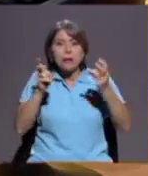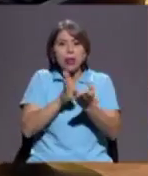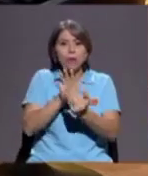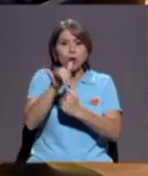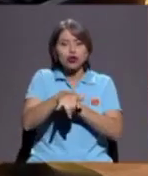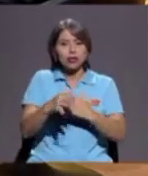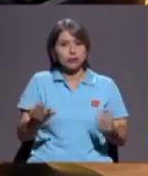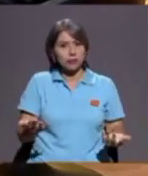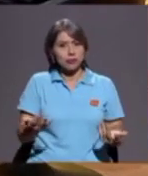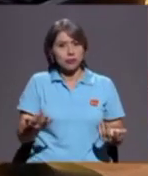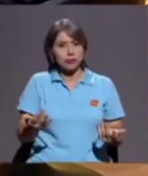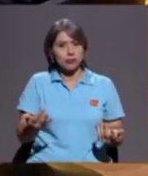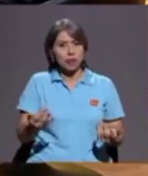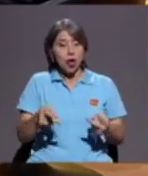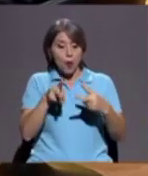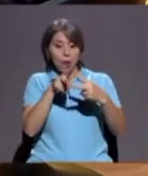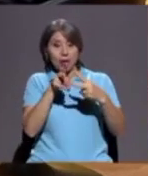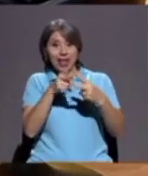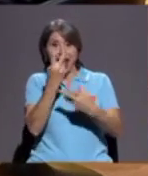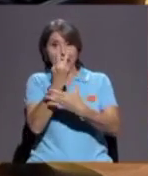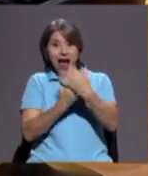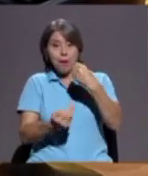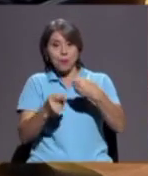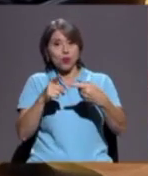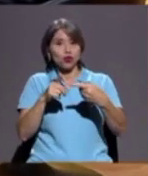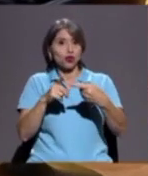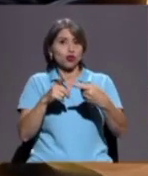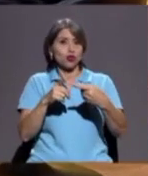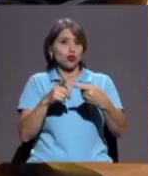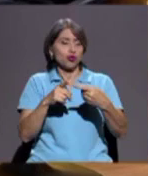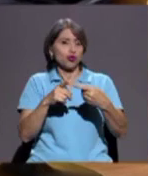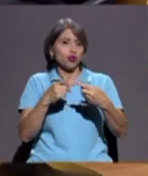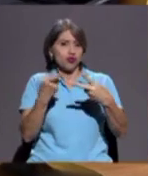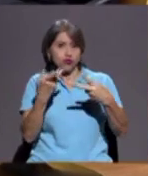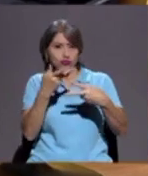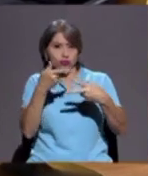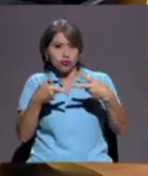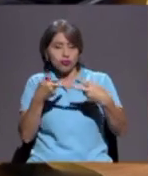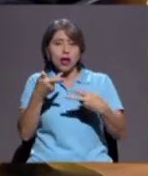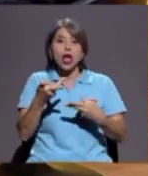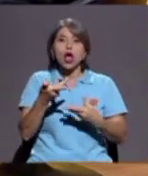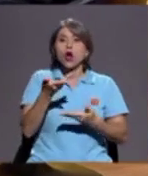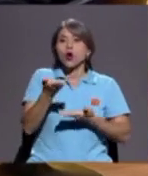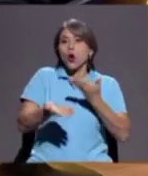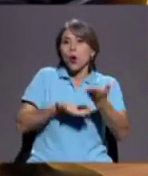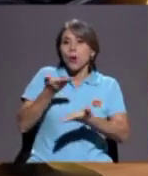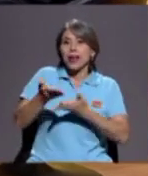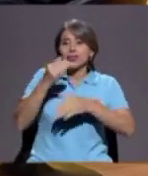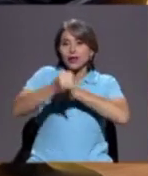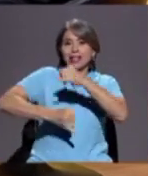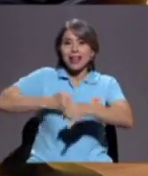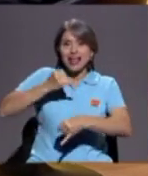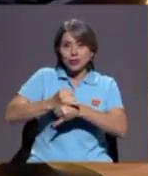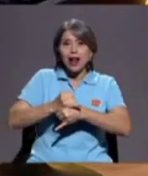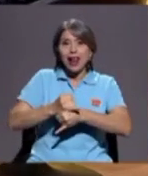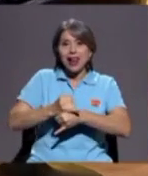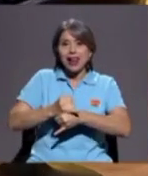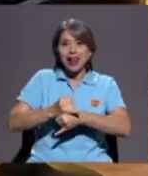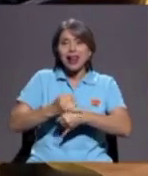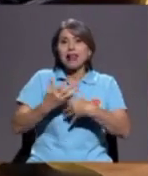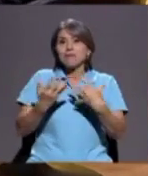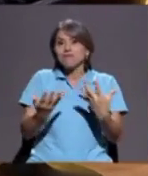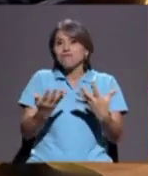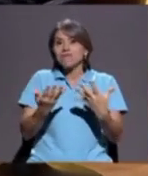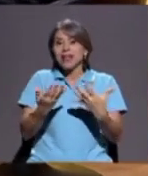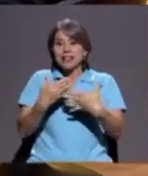porque ambos, en ambos, la cooperación internacional en muchos se aterrizaba a través